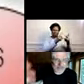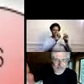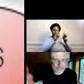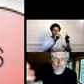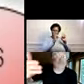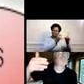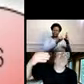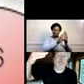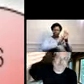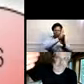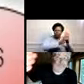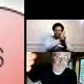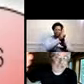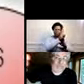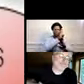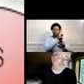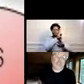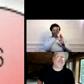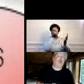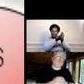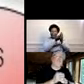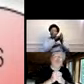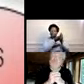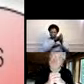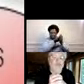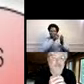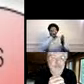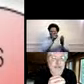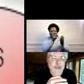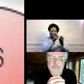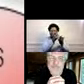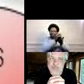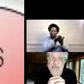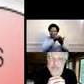tratarlo como tal, con certificación, educación, desarrollo y fondos.